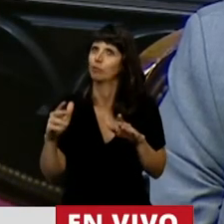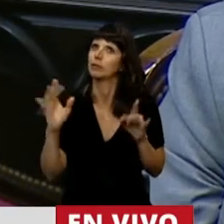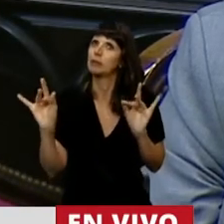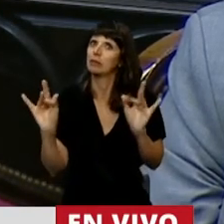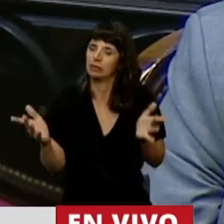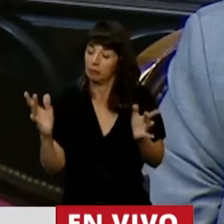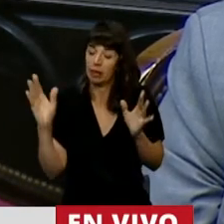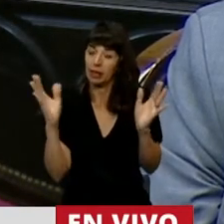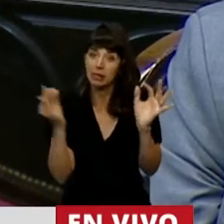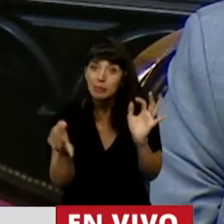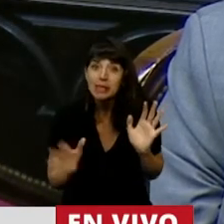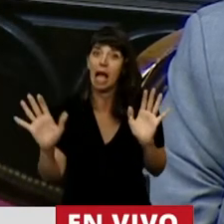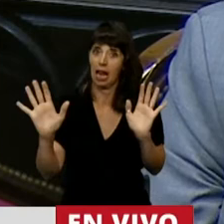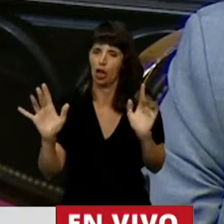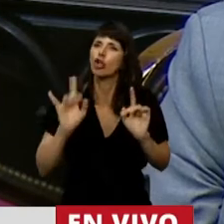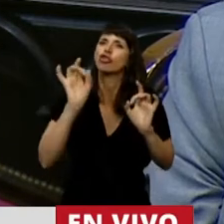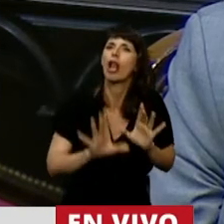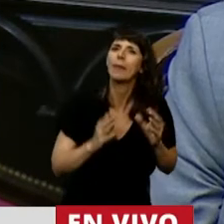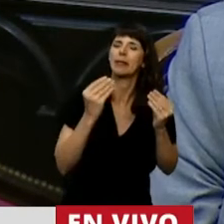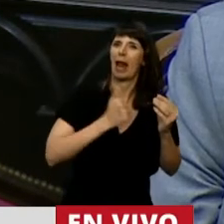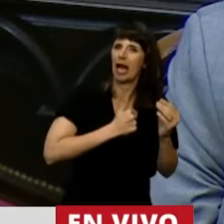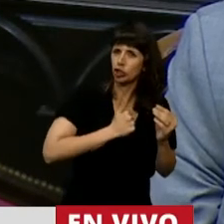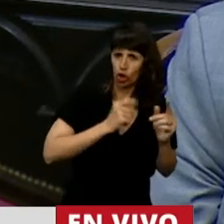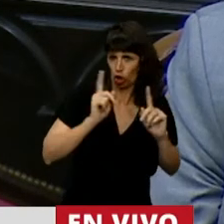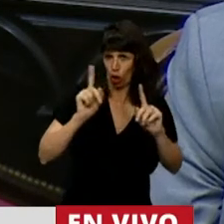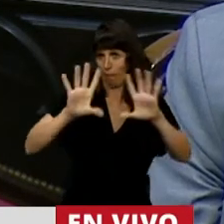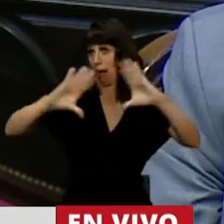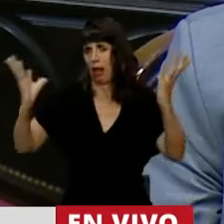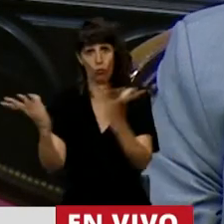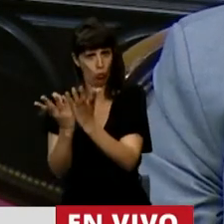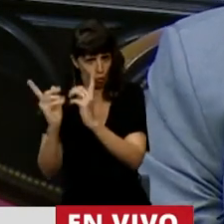los católicos, sino también para la humanidad toda.